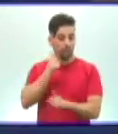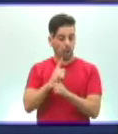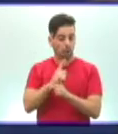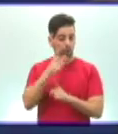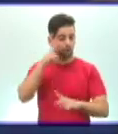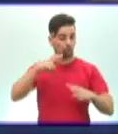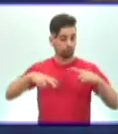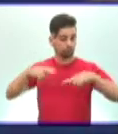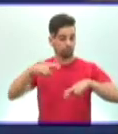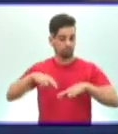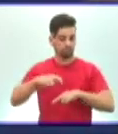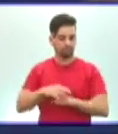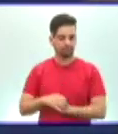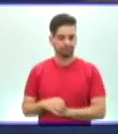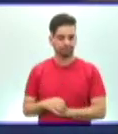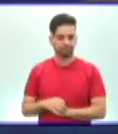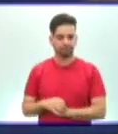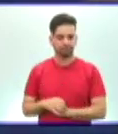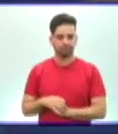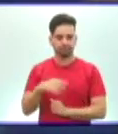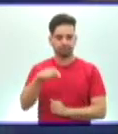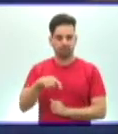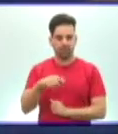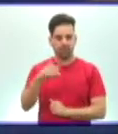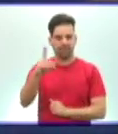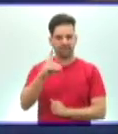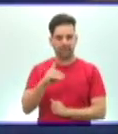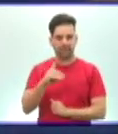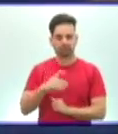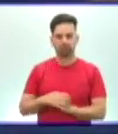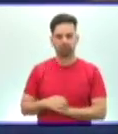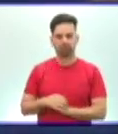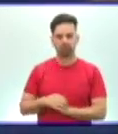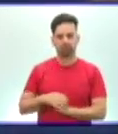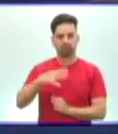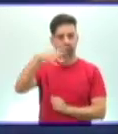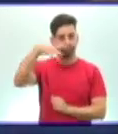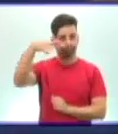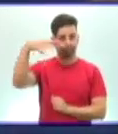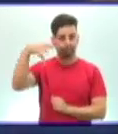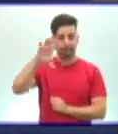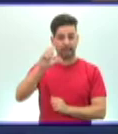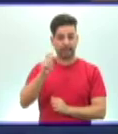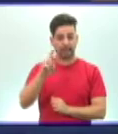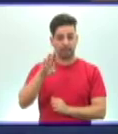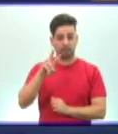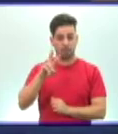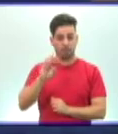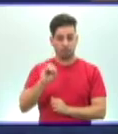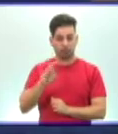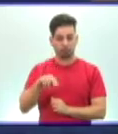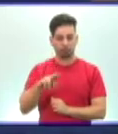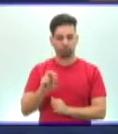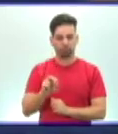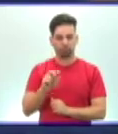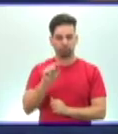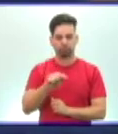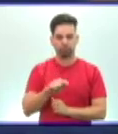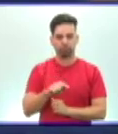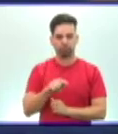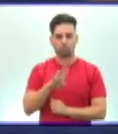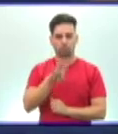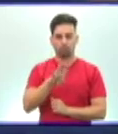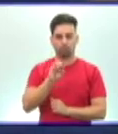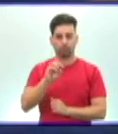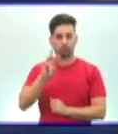impacto que causamos, veamos los datos. El dióxido de carbono está en 403,28 partes por millón, el récord